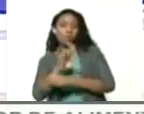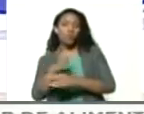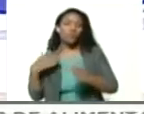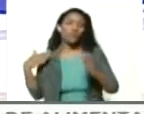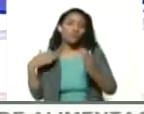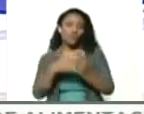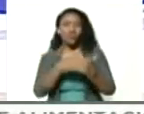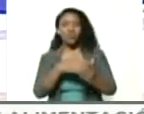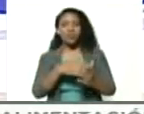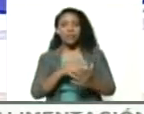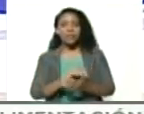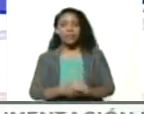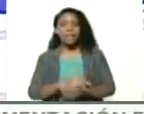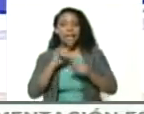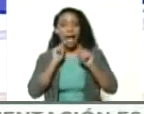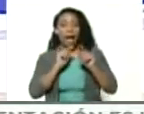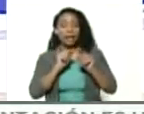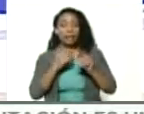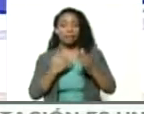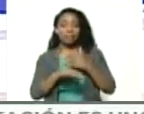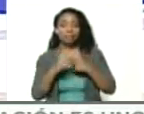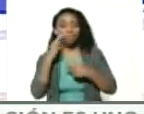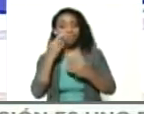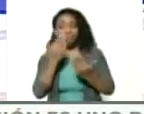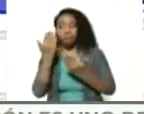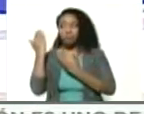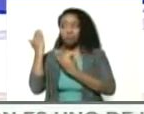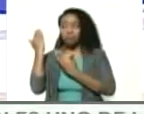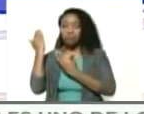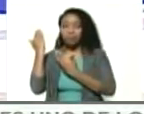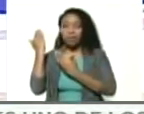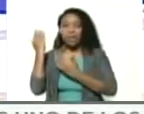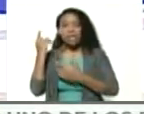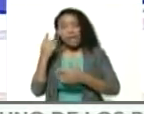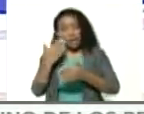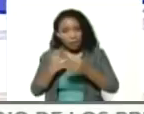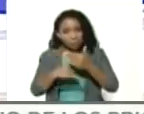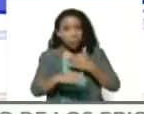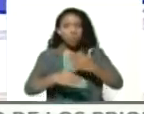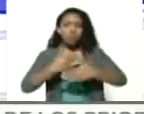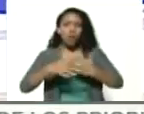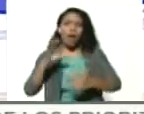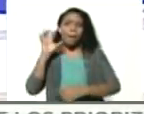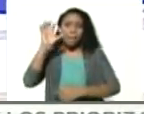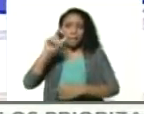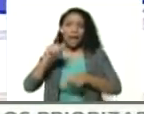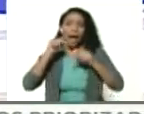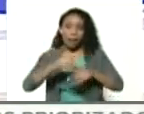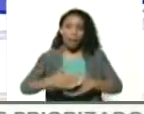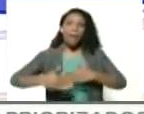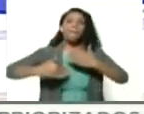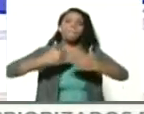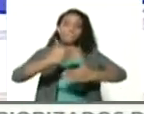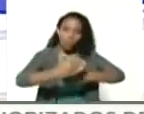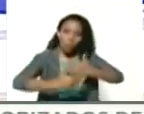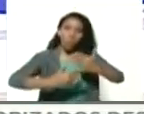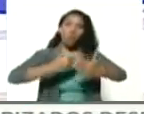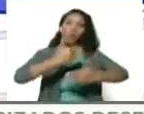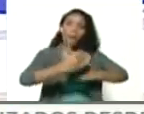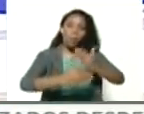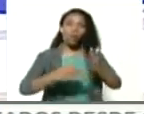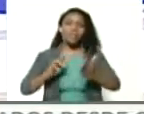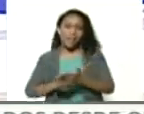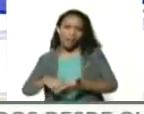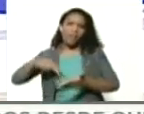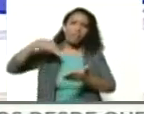sacar, y aquí vamos, mira, y aquí vamos, y nuestra patria aquí va, y nuestra patria se